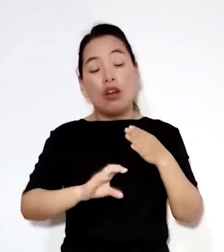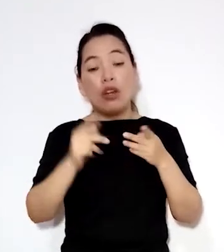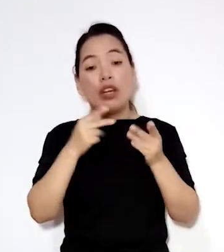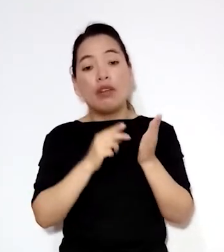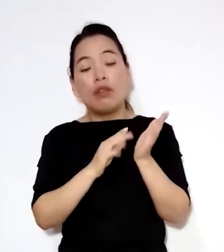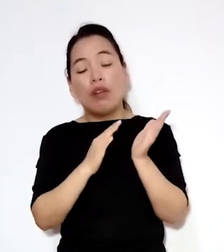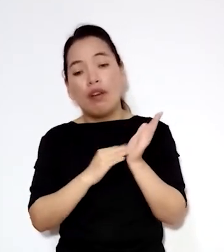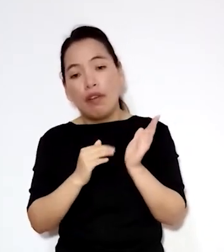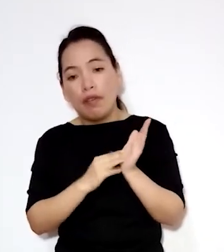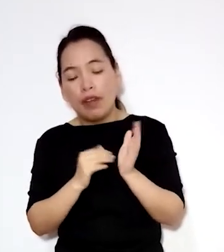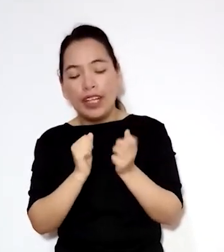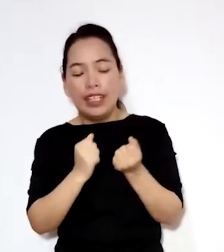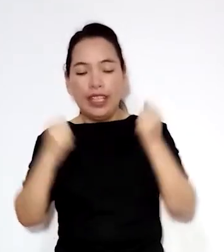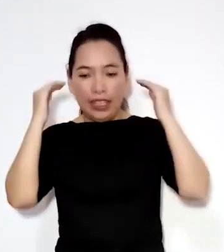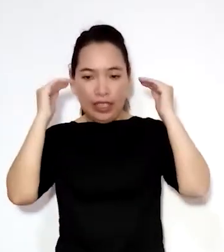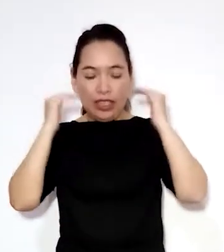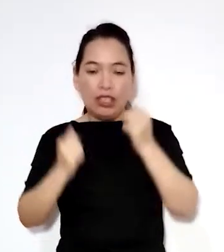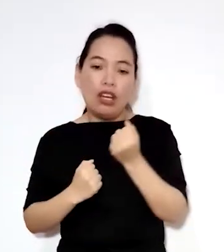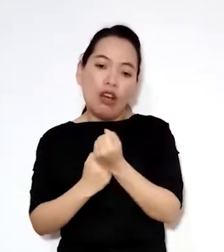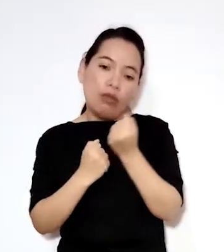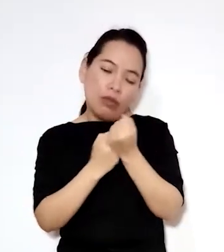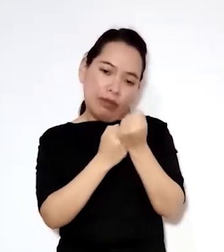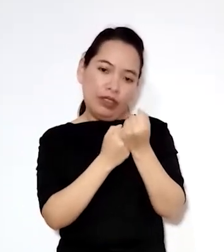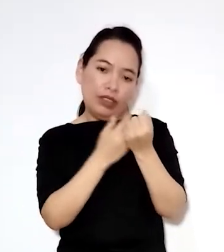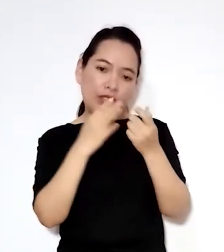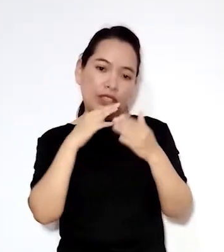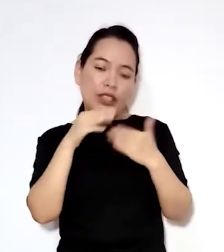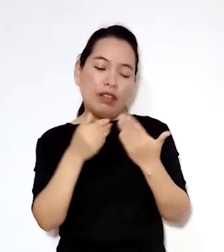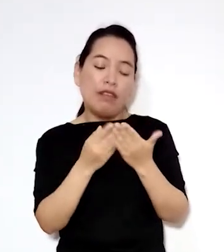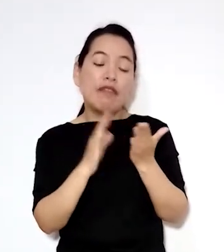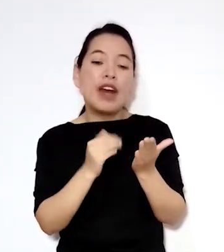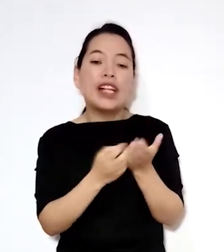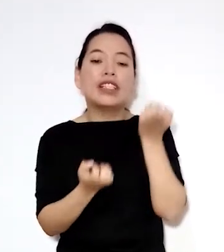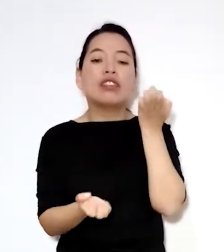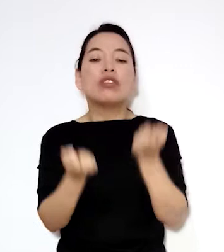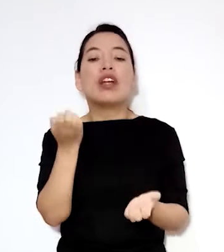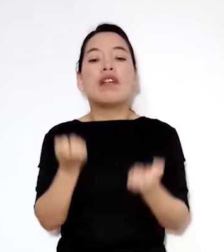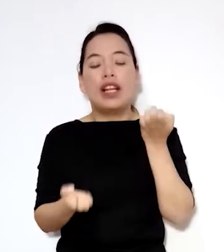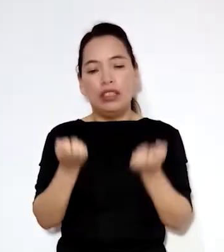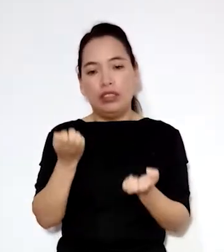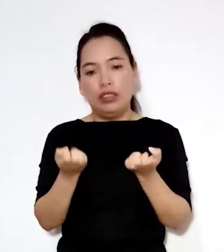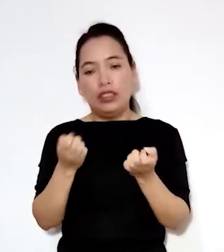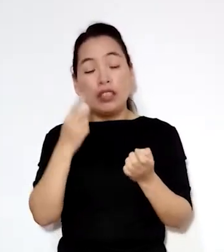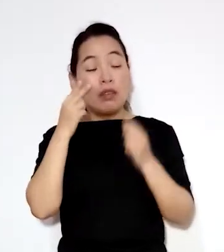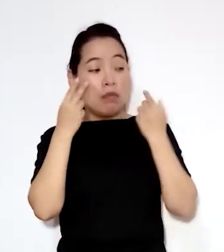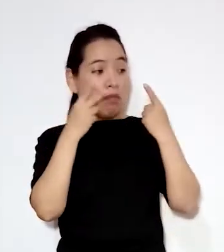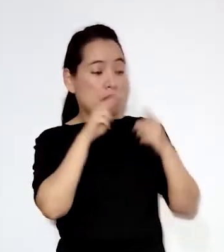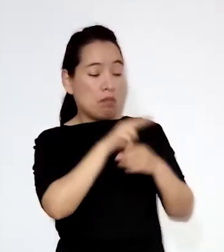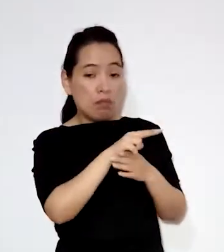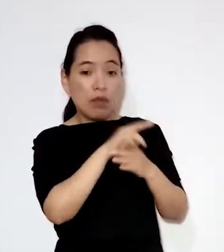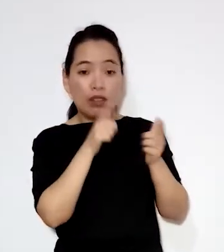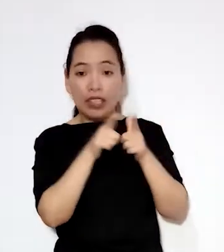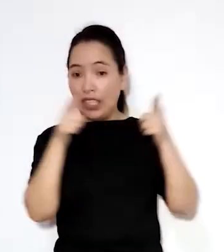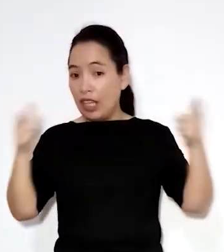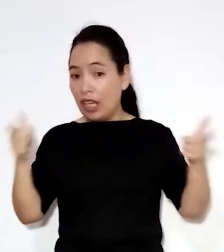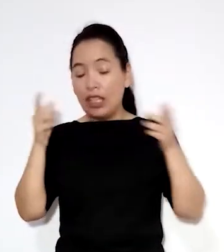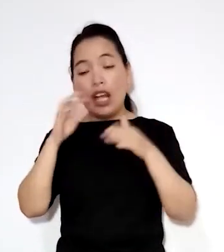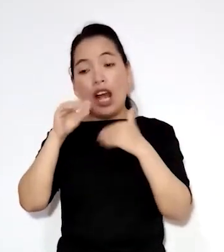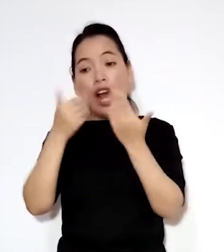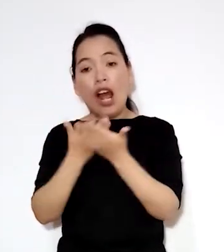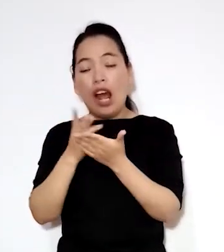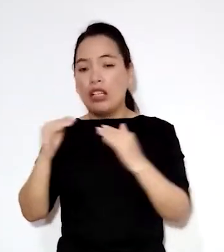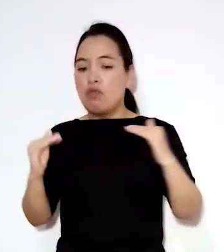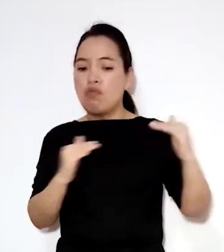el currículum, la atención educativa complementaria, bien como las evaluaciones. Y de manera general, se observó